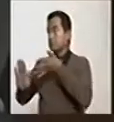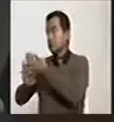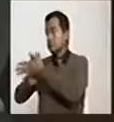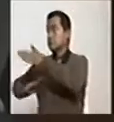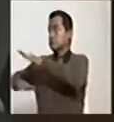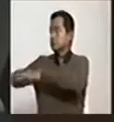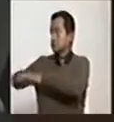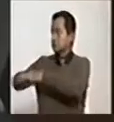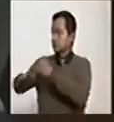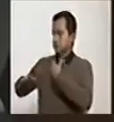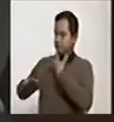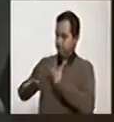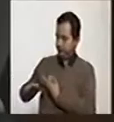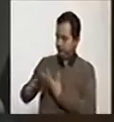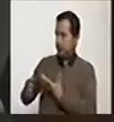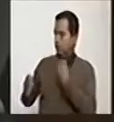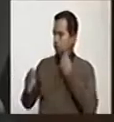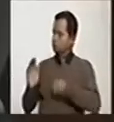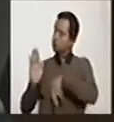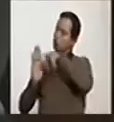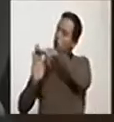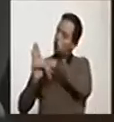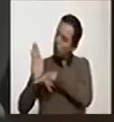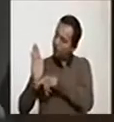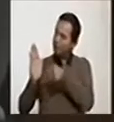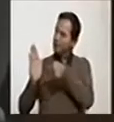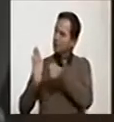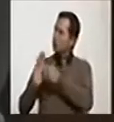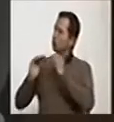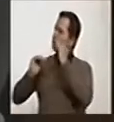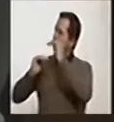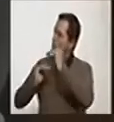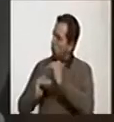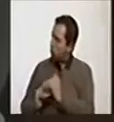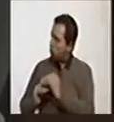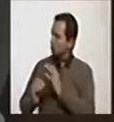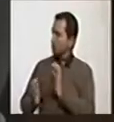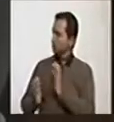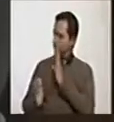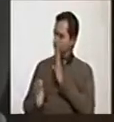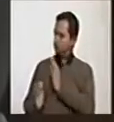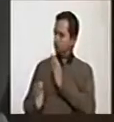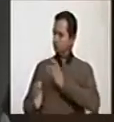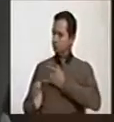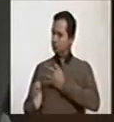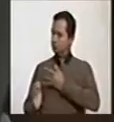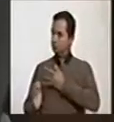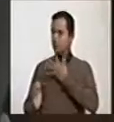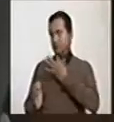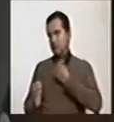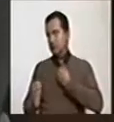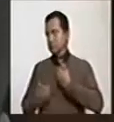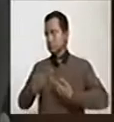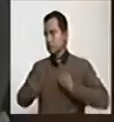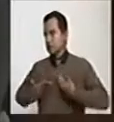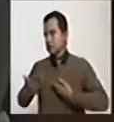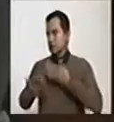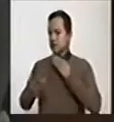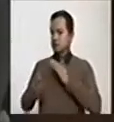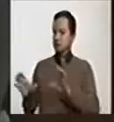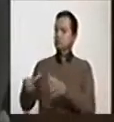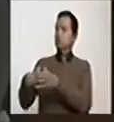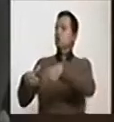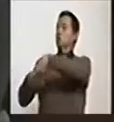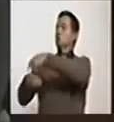directiva el orden en que están colocando los proyectos a discutir. Yo veo una coincidencia, me alegra por los que están en la mesa